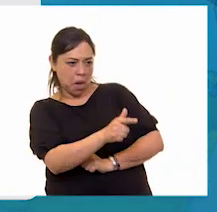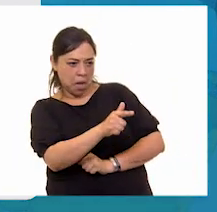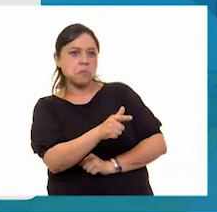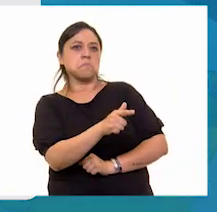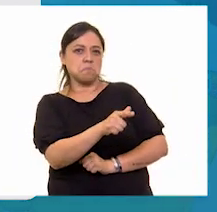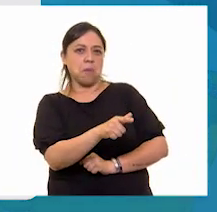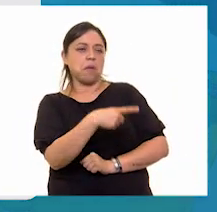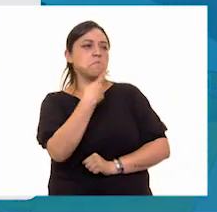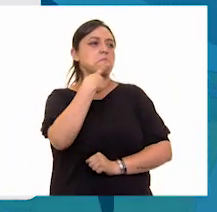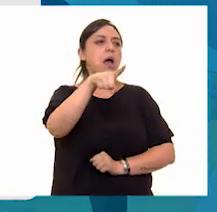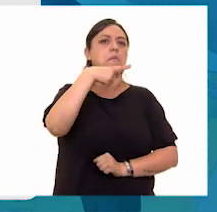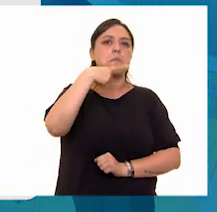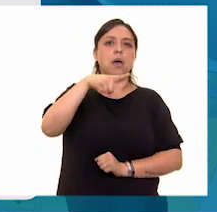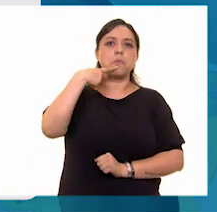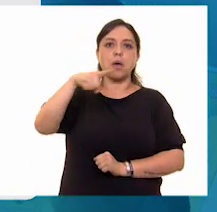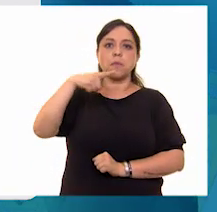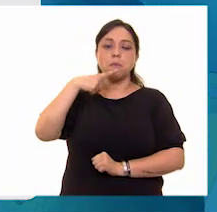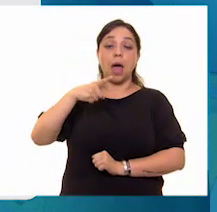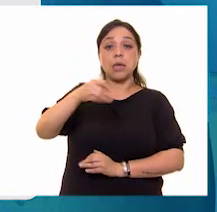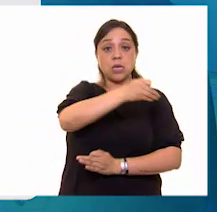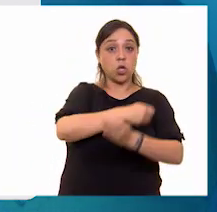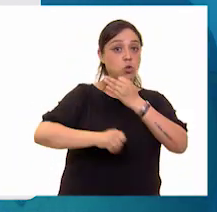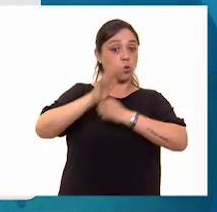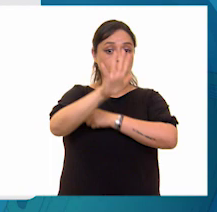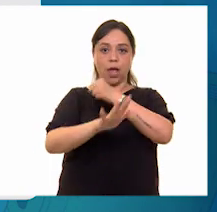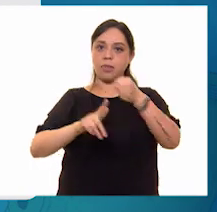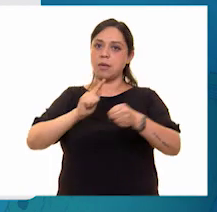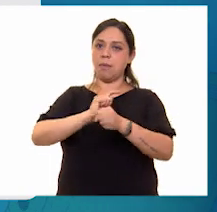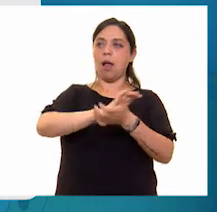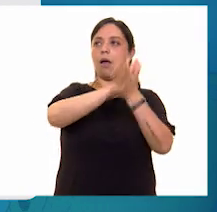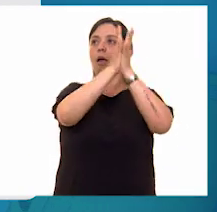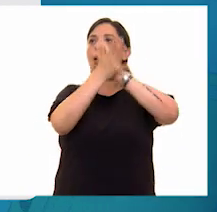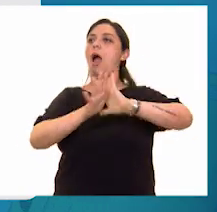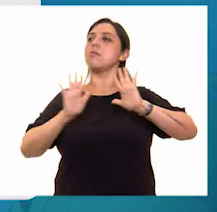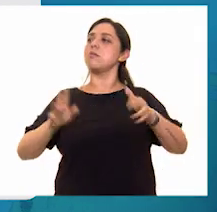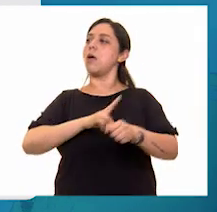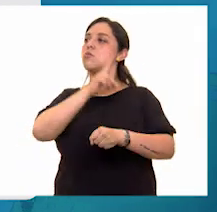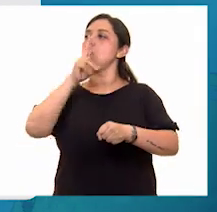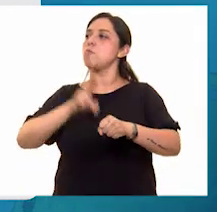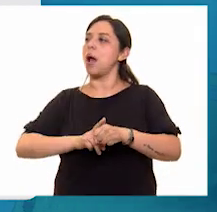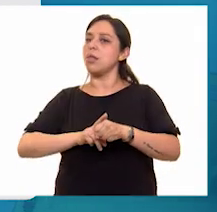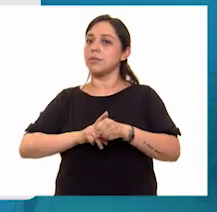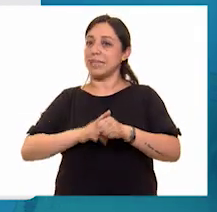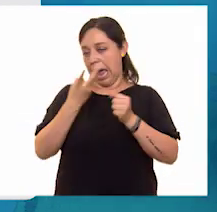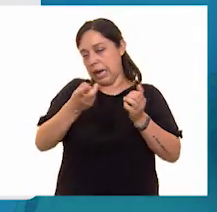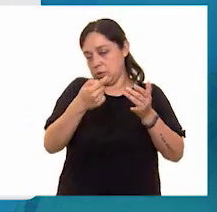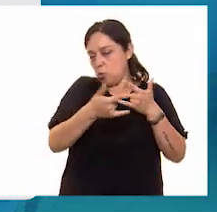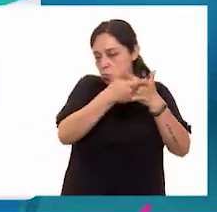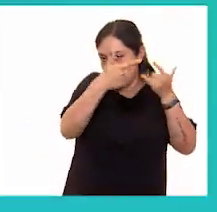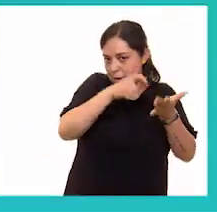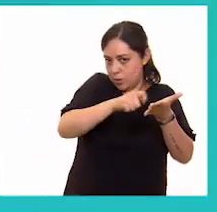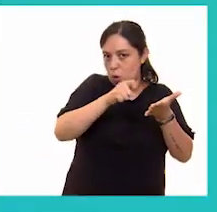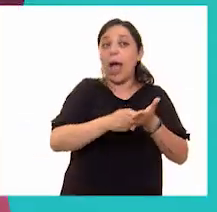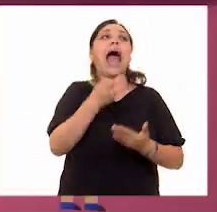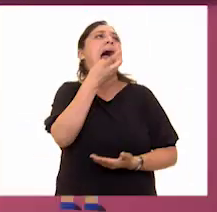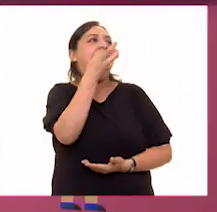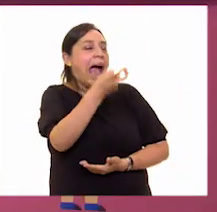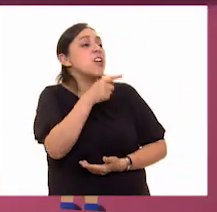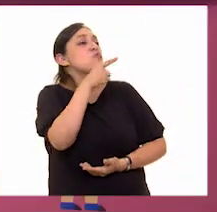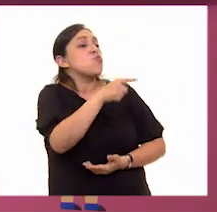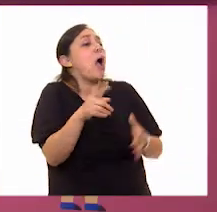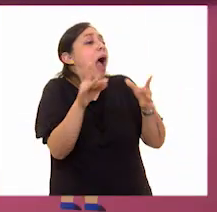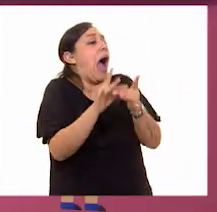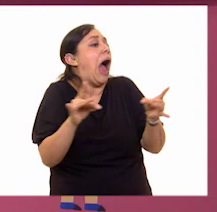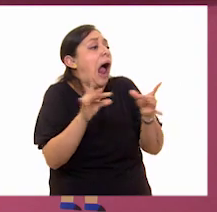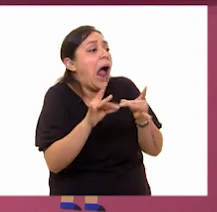entonces los animales ya volvieron a ser normales. Ay, espérate, Raulito. Es que ahí ya estás contando